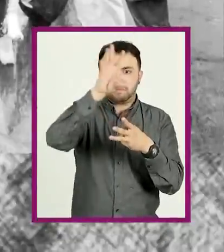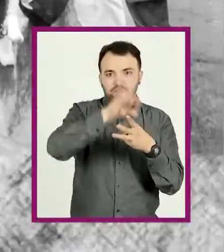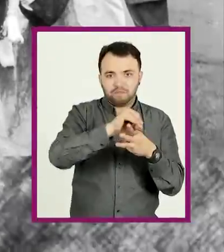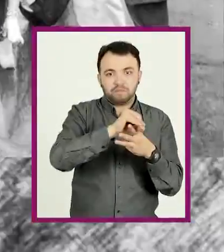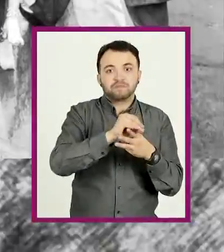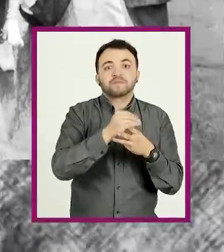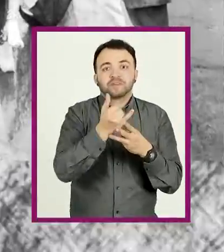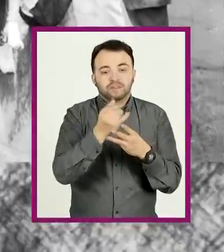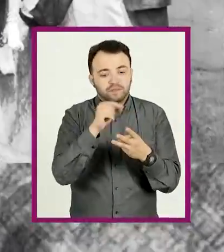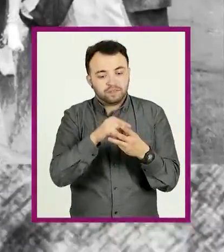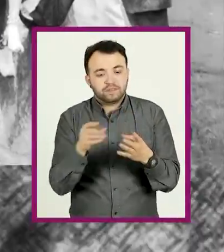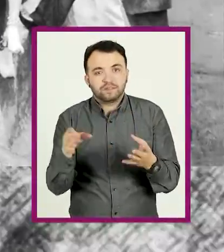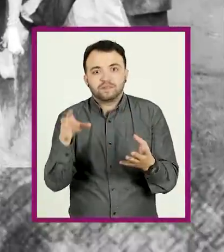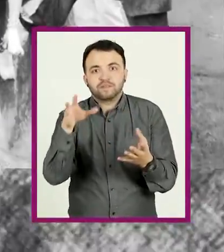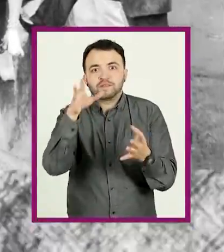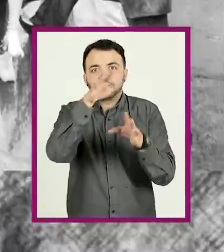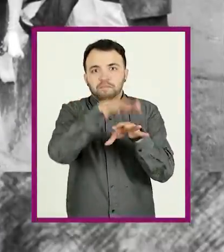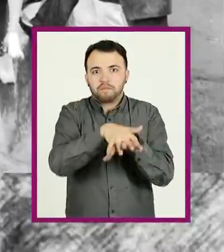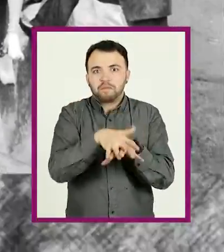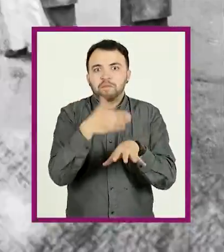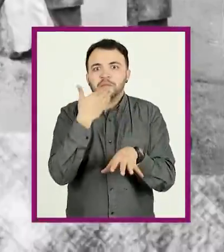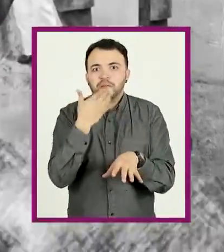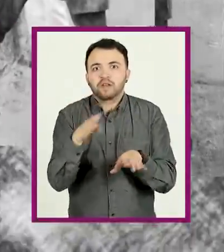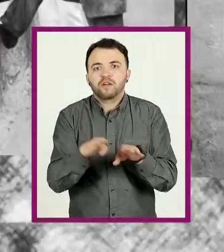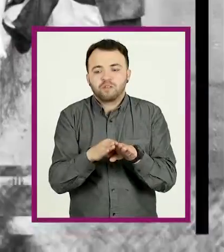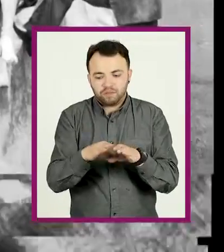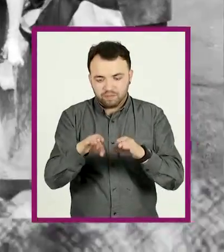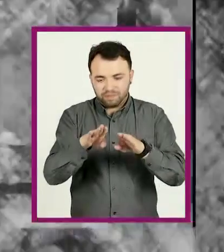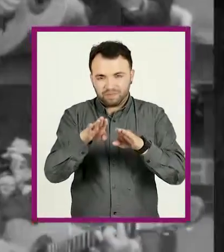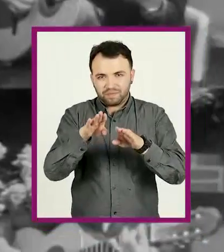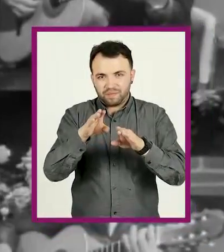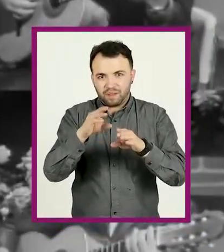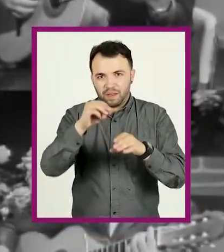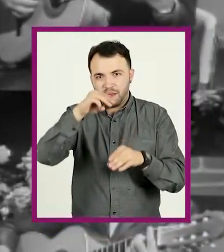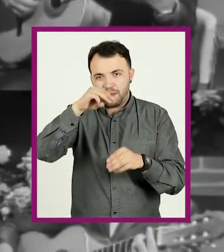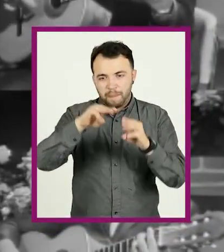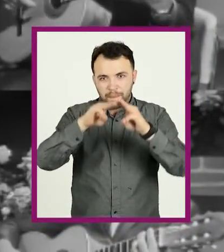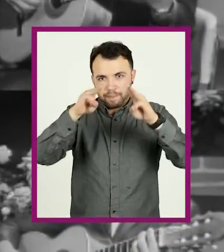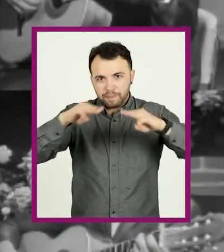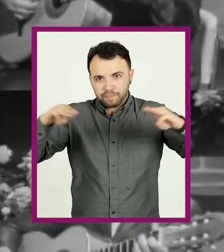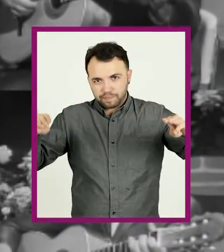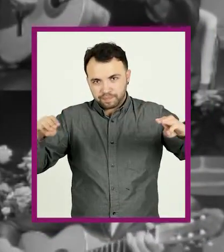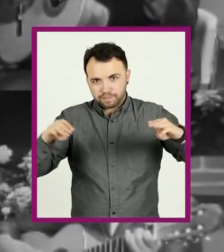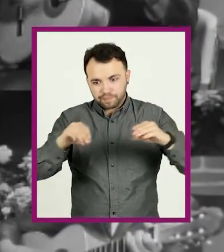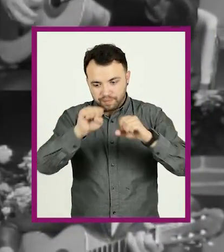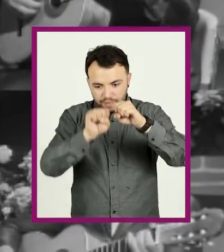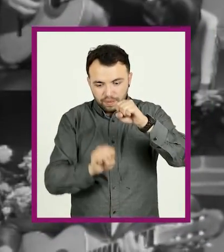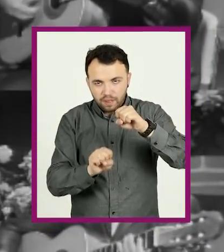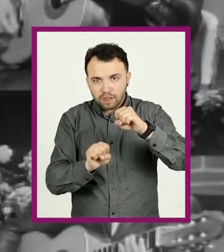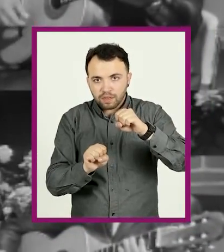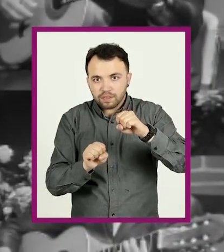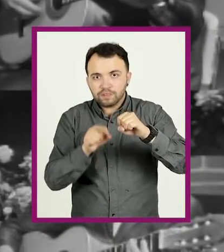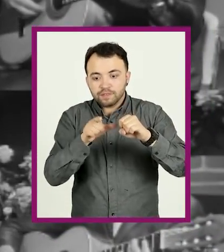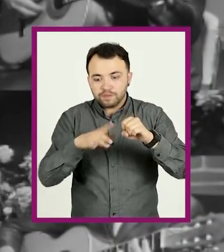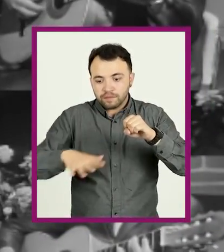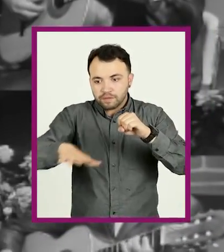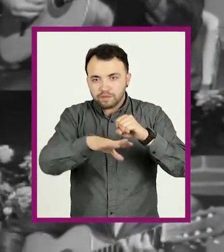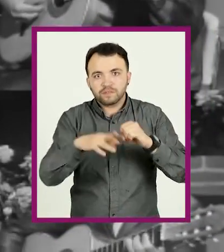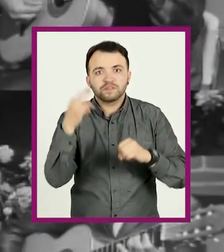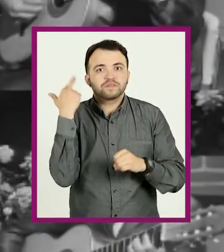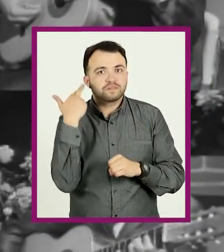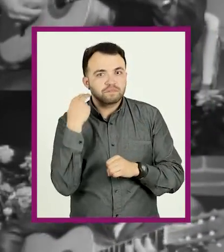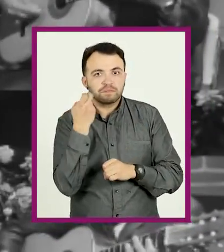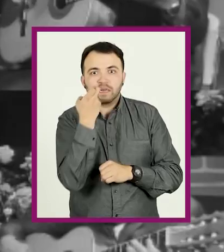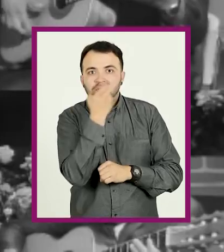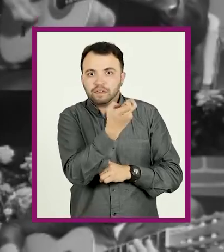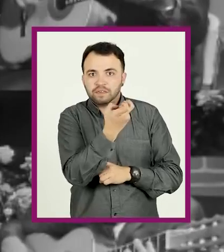este contexto agreste, como se le conoce a la Costa Chica, y logró, dirían algunos, domar la violencia y a través de la música tratar